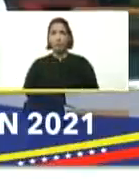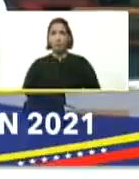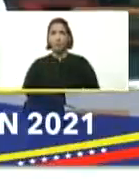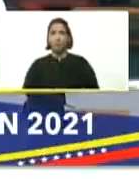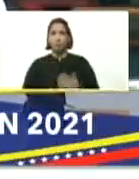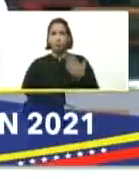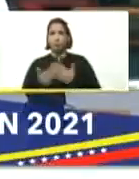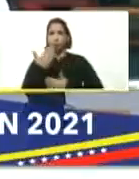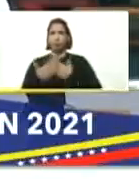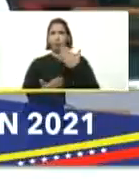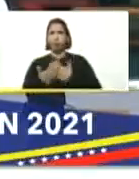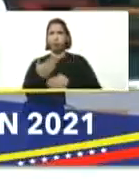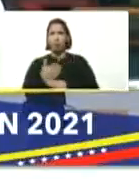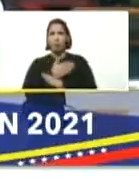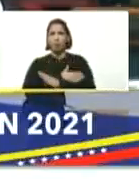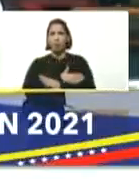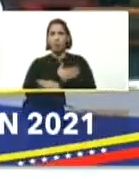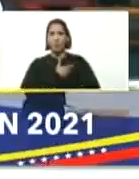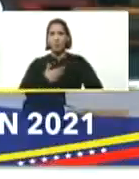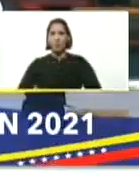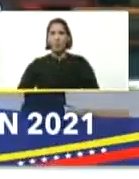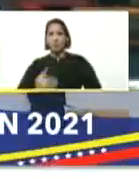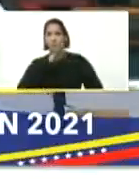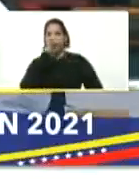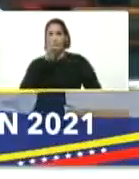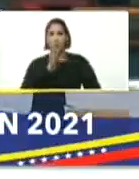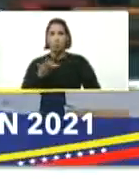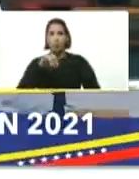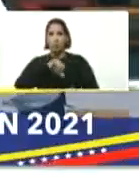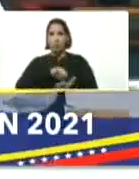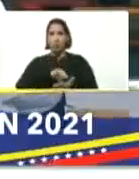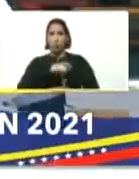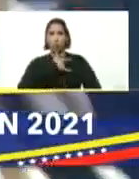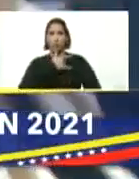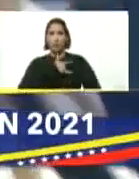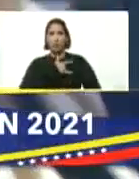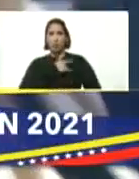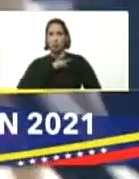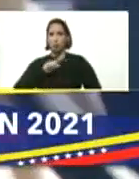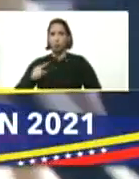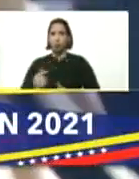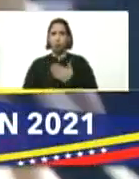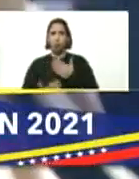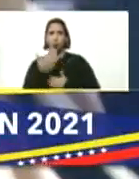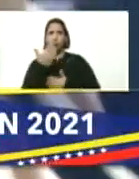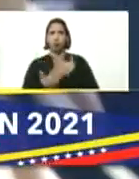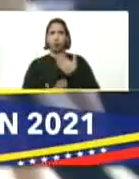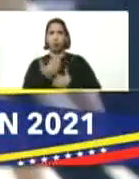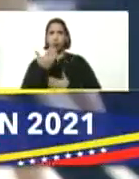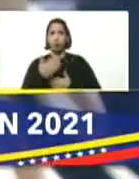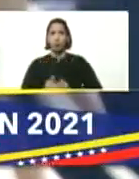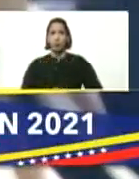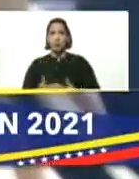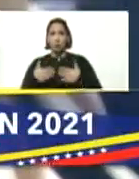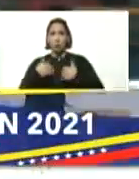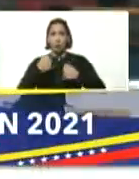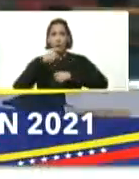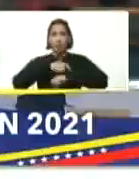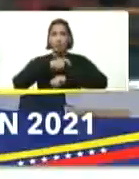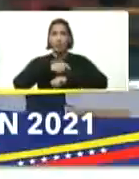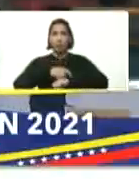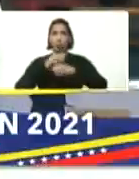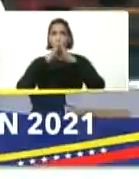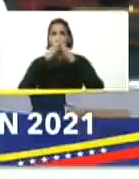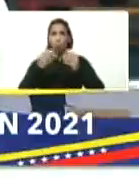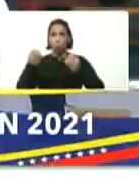imprimir cuando era presidente de la Federación de Centros Universitarios, mandaba a imprimir con seguridad y tiempo todo lo que